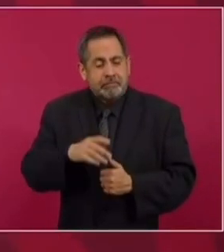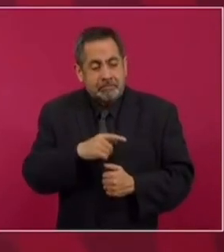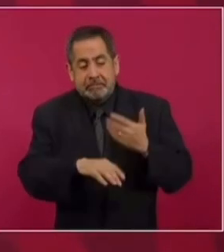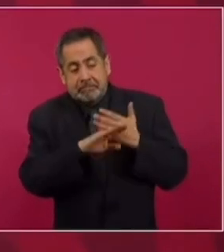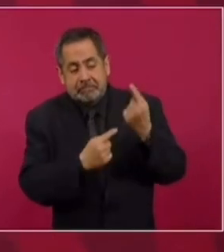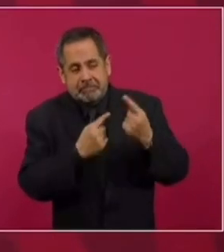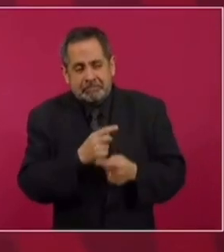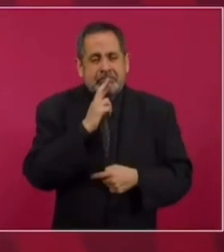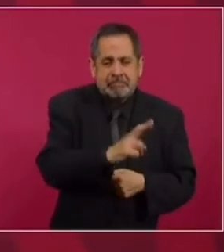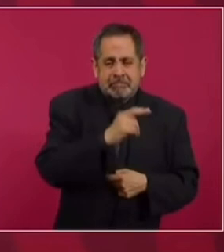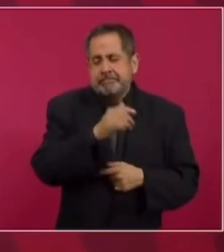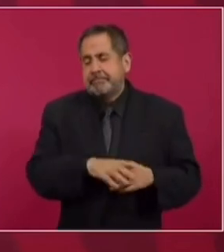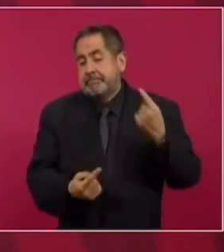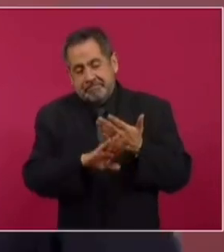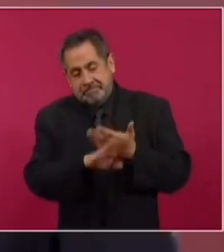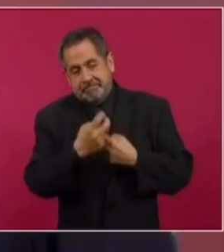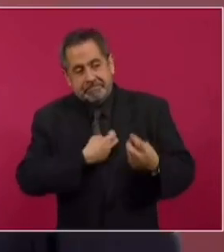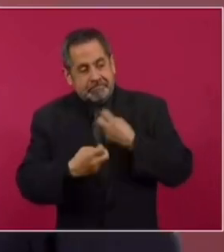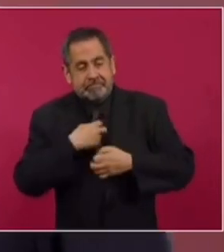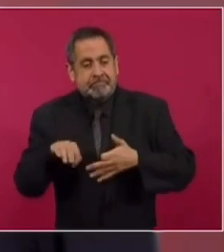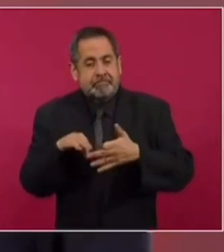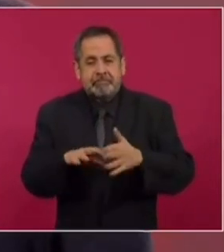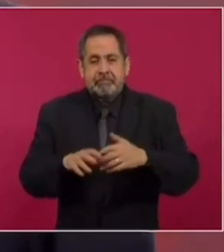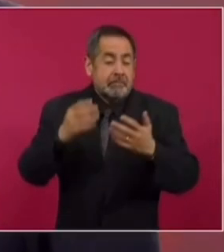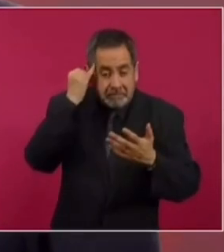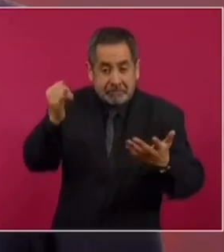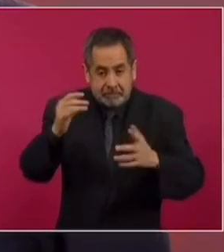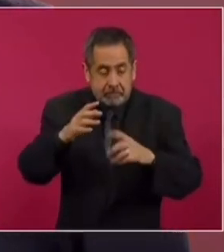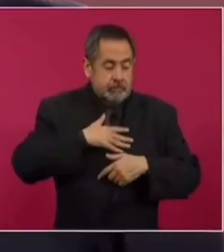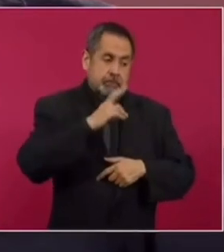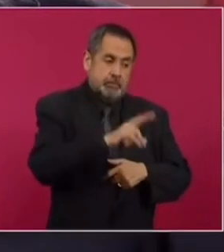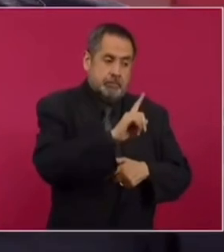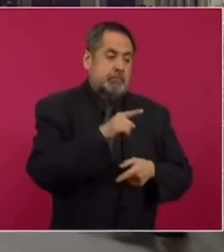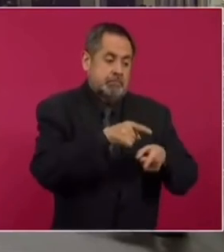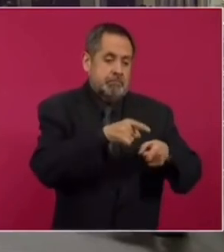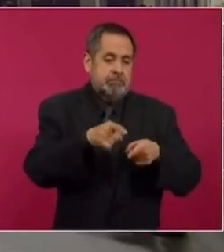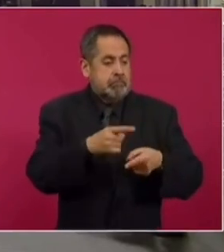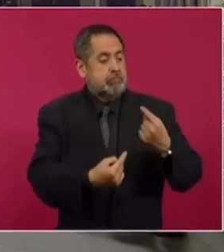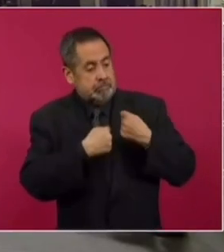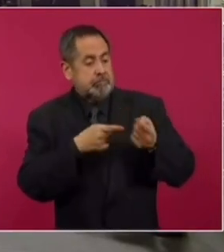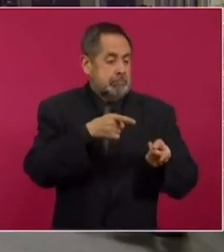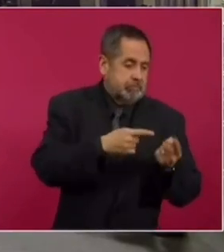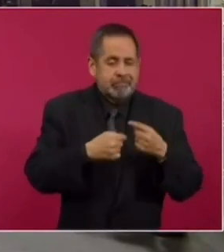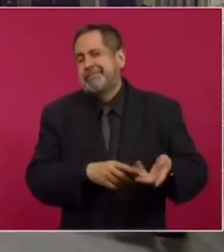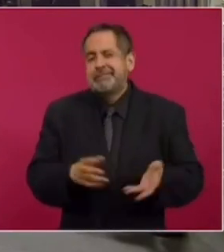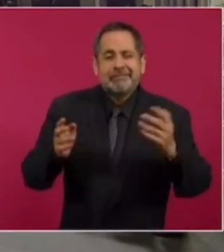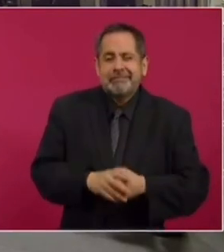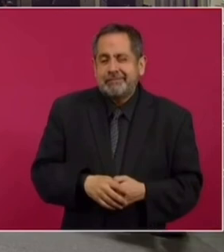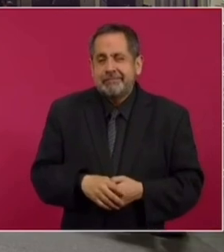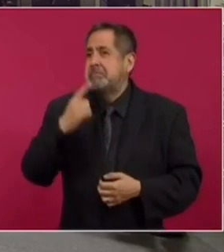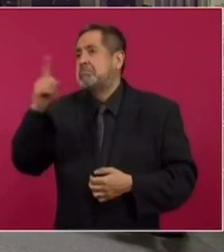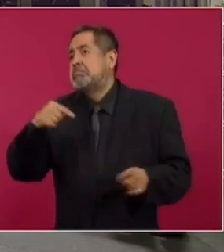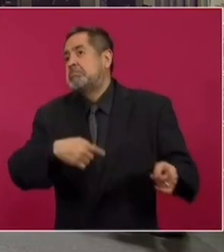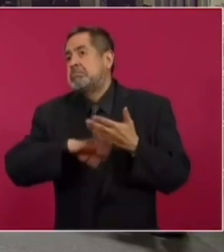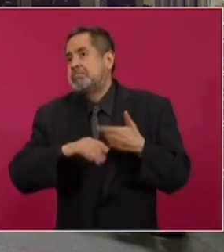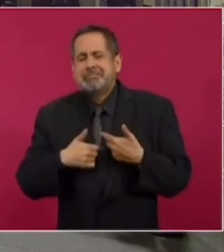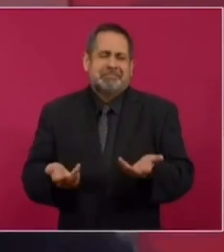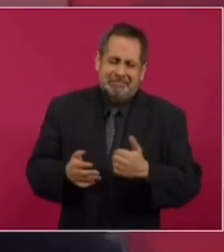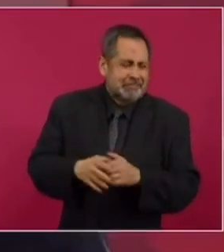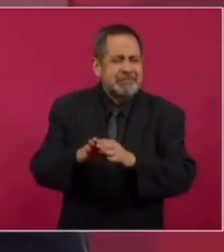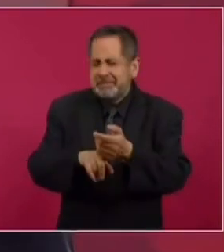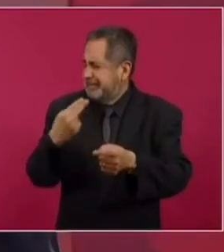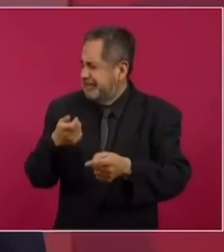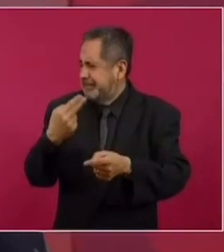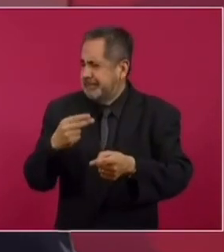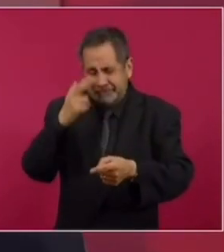contesto, ni insulto. Imagínense que yo esté denunciando por ultrajes a la autoridad. ¿Cómo es que se llamaba